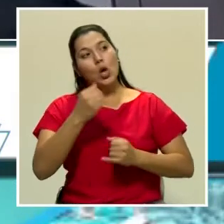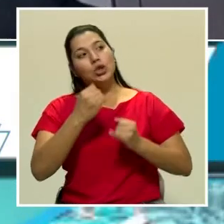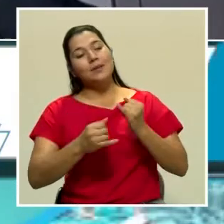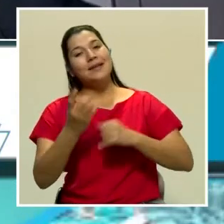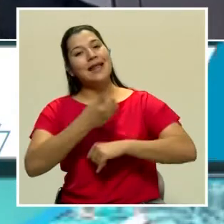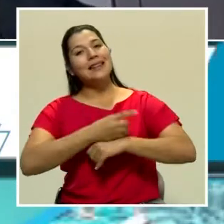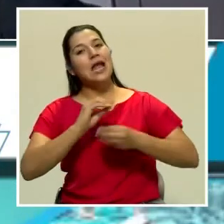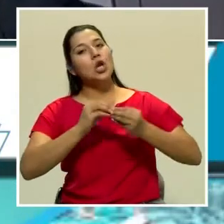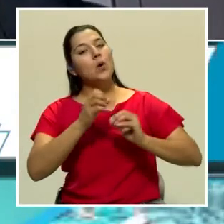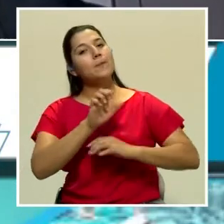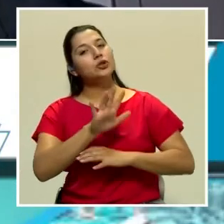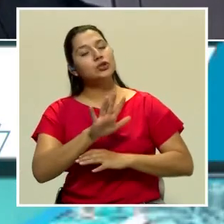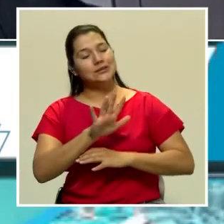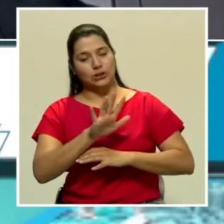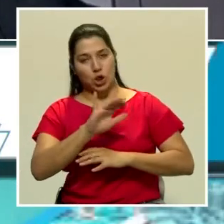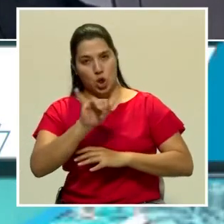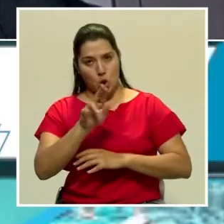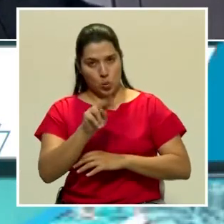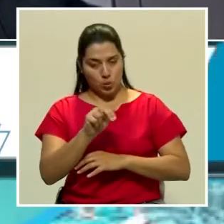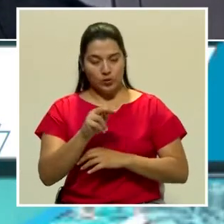5.